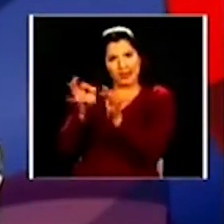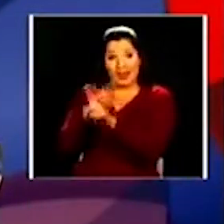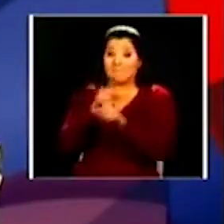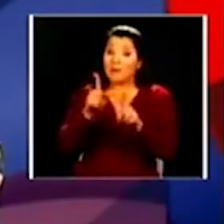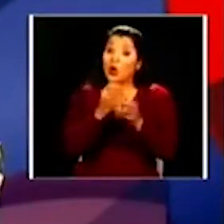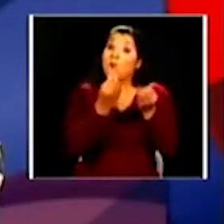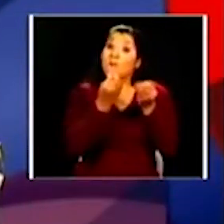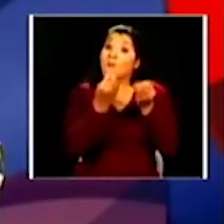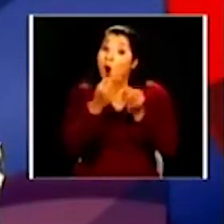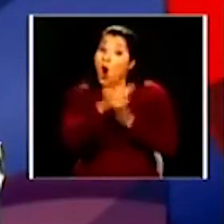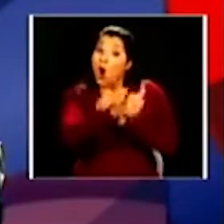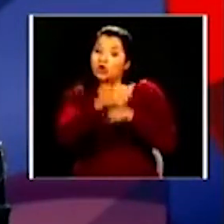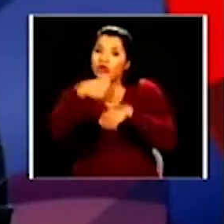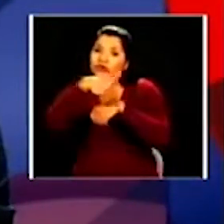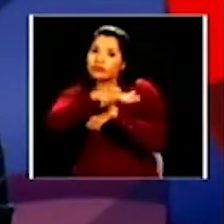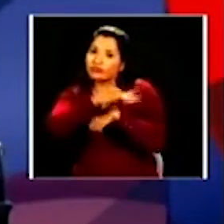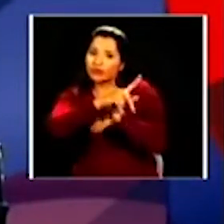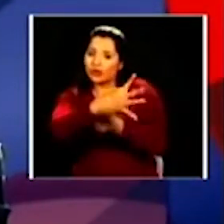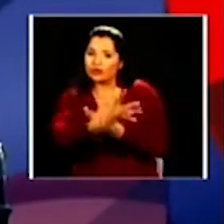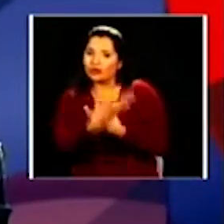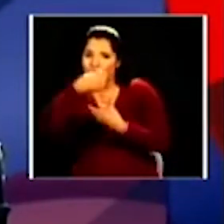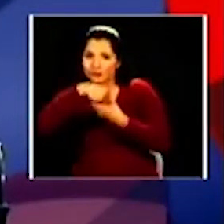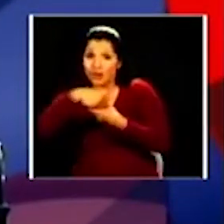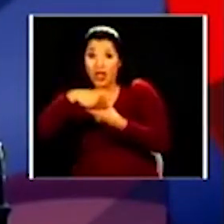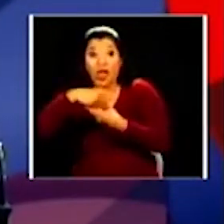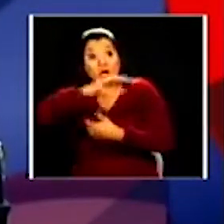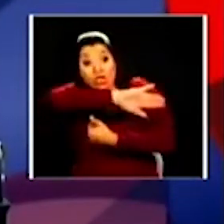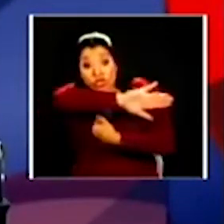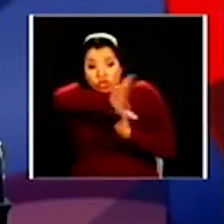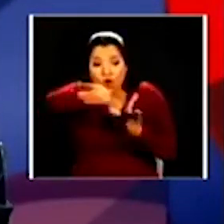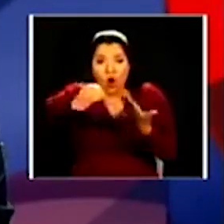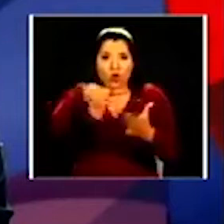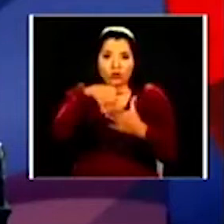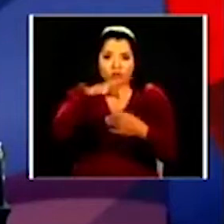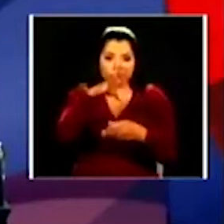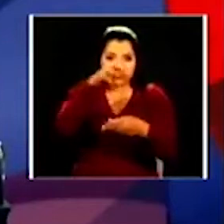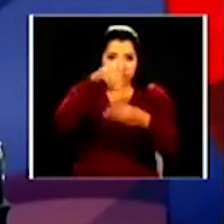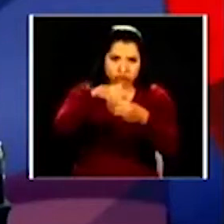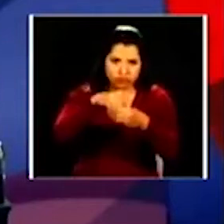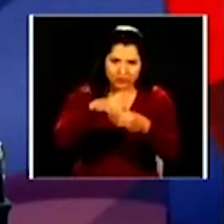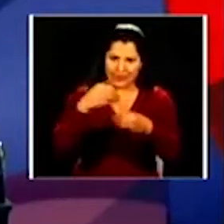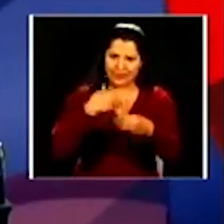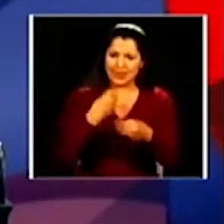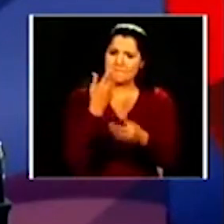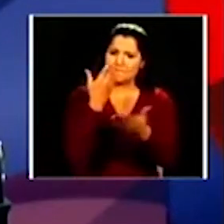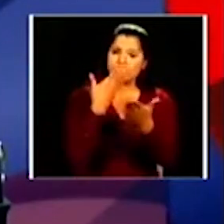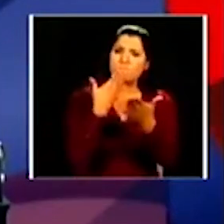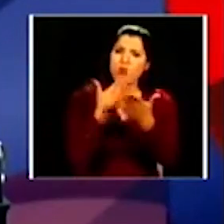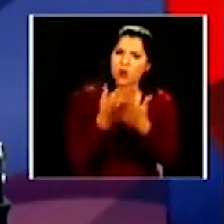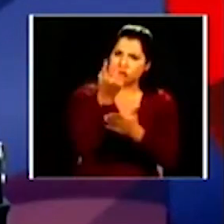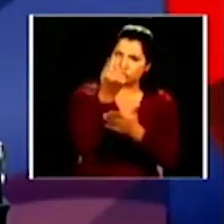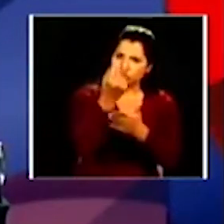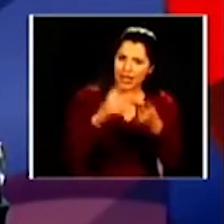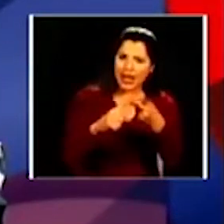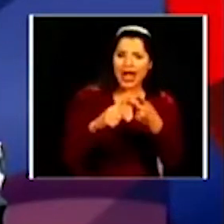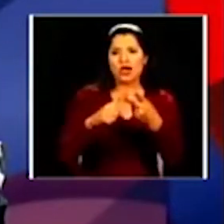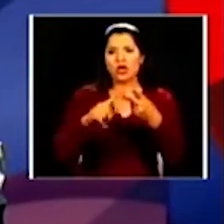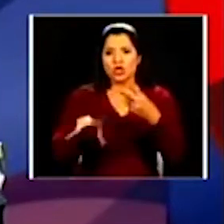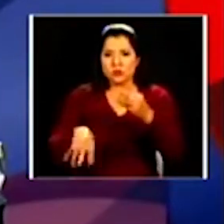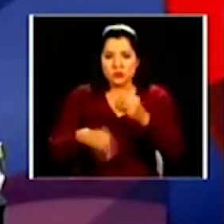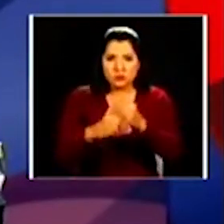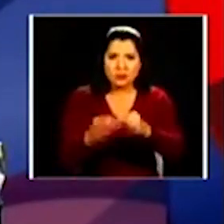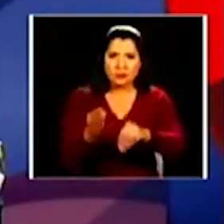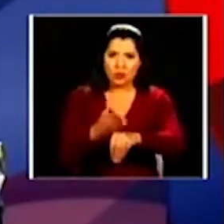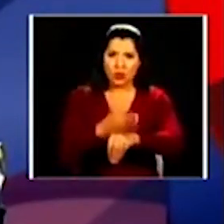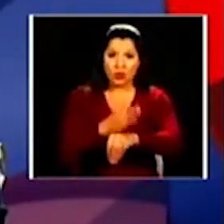a toda la sociedad en esa sociedad del conocimiento, de buenos salarios y de valor agregado, y eso mejorará los ingresos